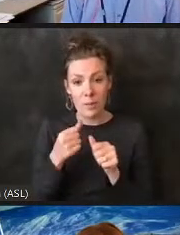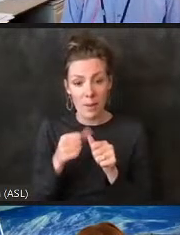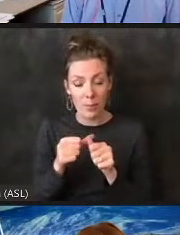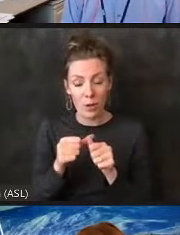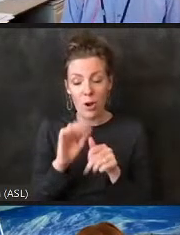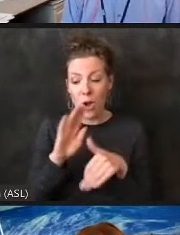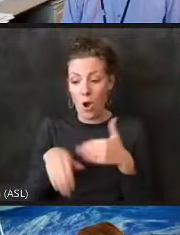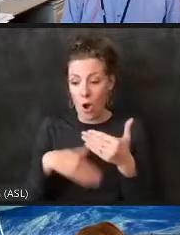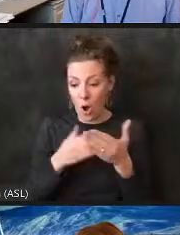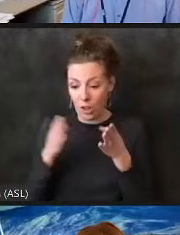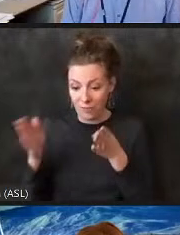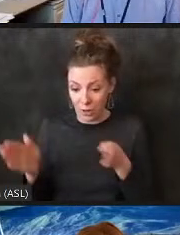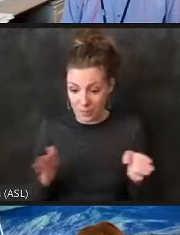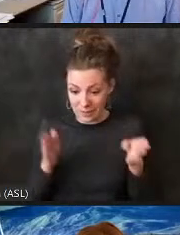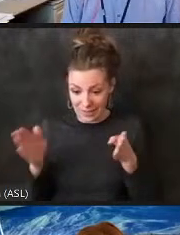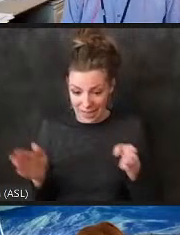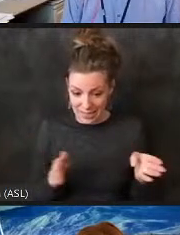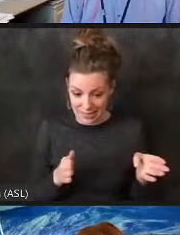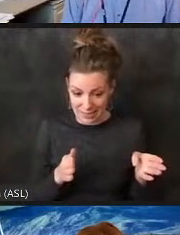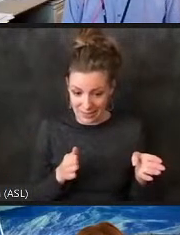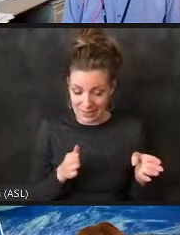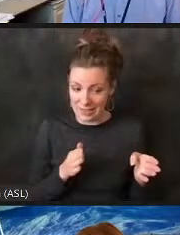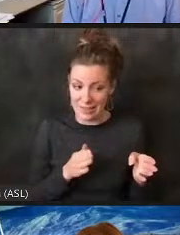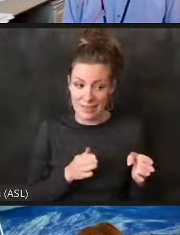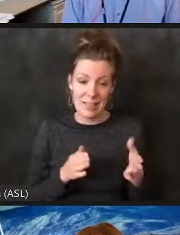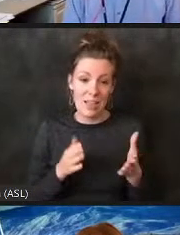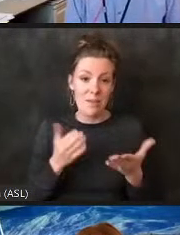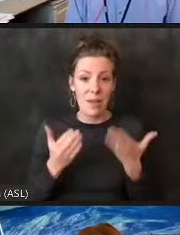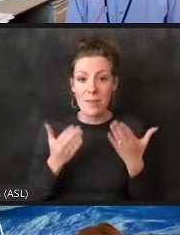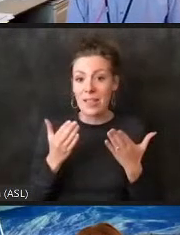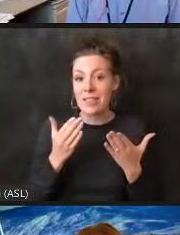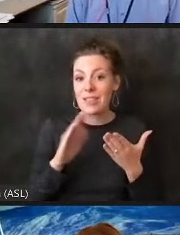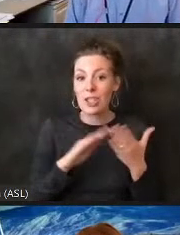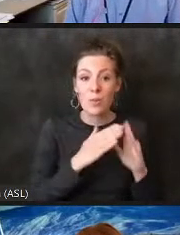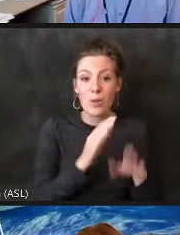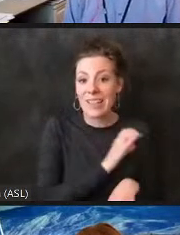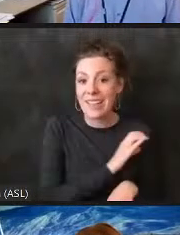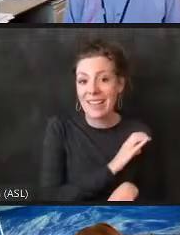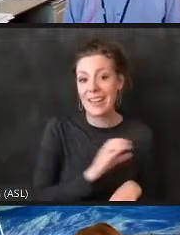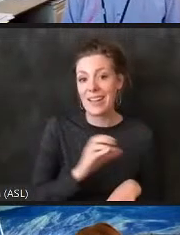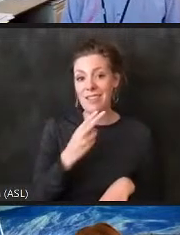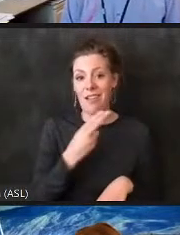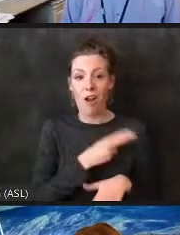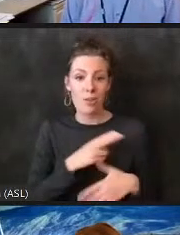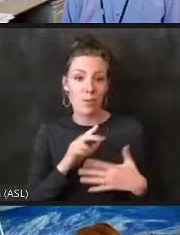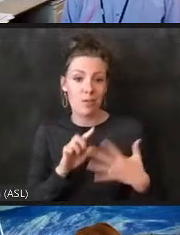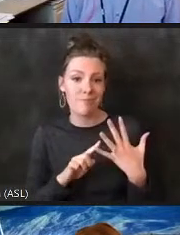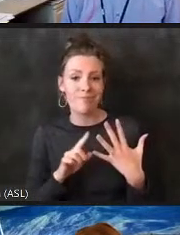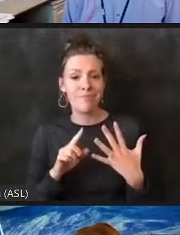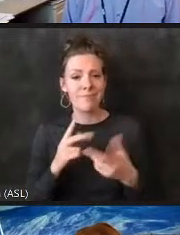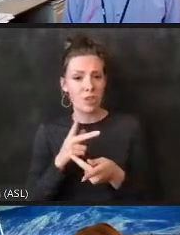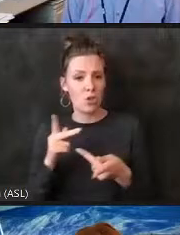que recuerden que todos estos planes que tenemos ya en la clínica o sea, en el hospital,